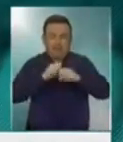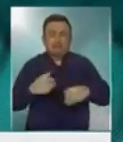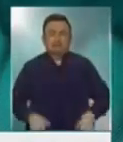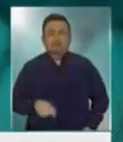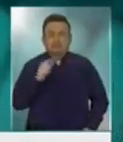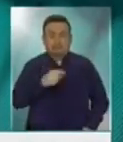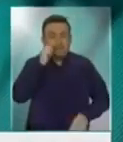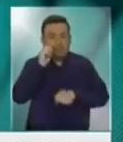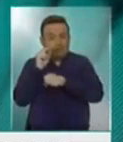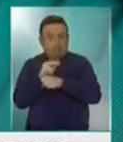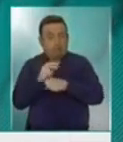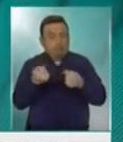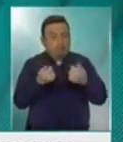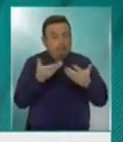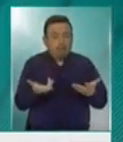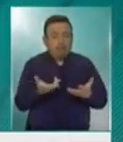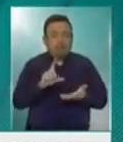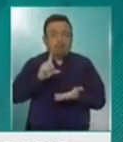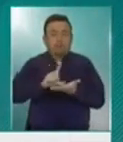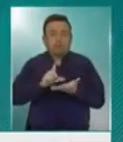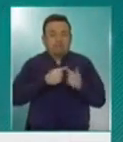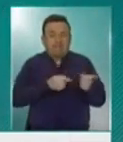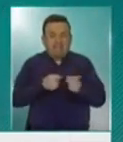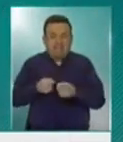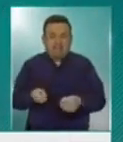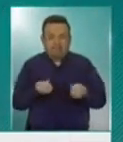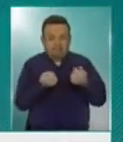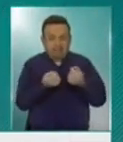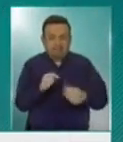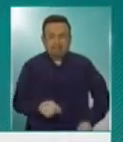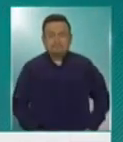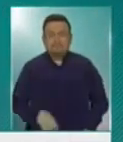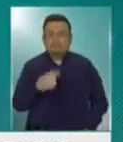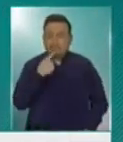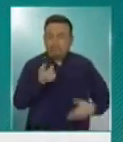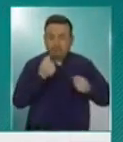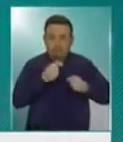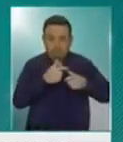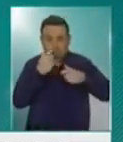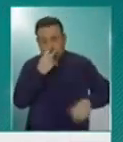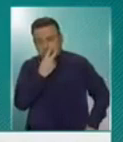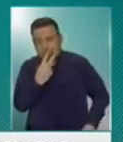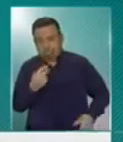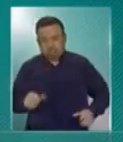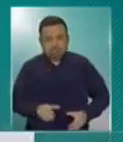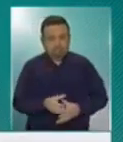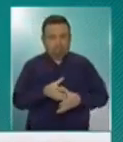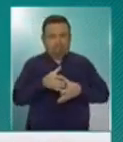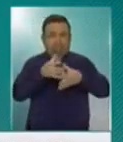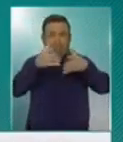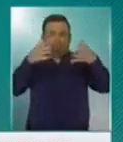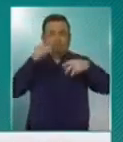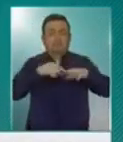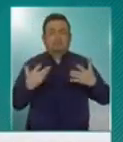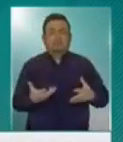Según testigos, parece una zona de guerra, mientras se puede ver esta gigante columna de humo que mantiene